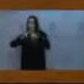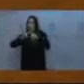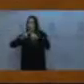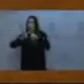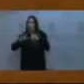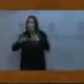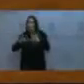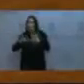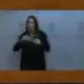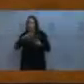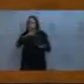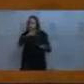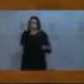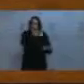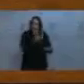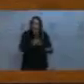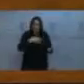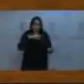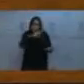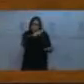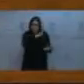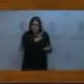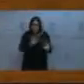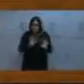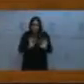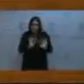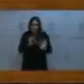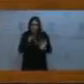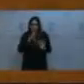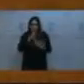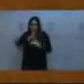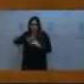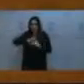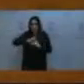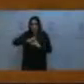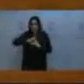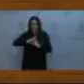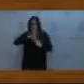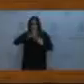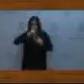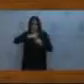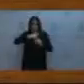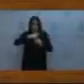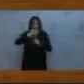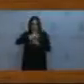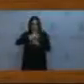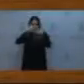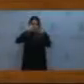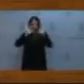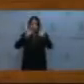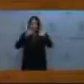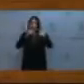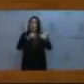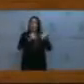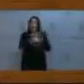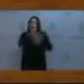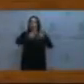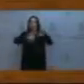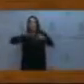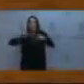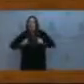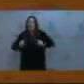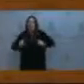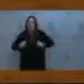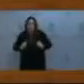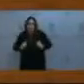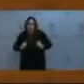consejero. Al hospital de Cangas del Narcea. Es al que nos toca a los de Tineo. Vale, y eso es hablar de demografía. ¿Cómo no va a ser? El día